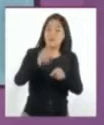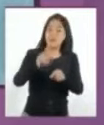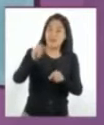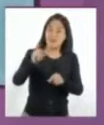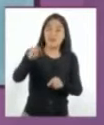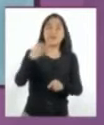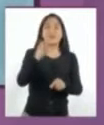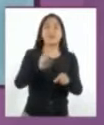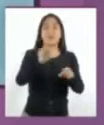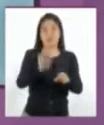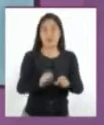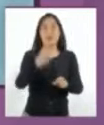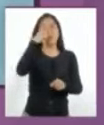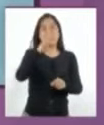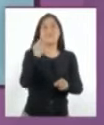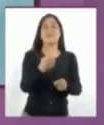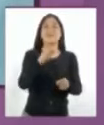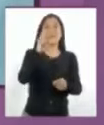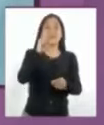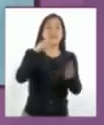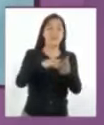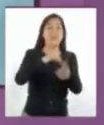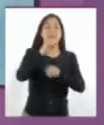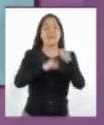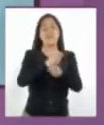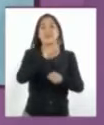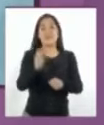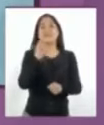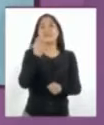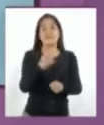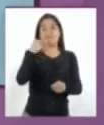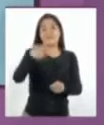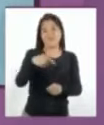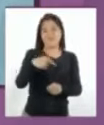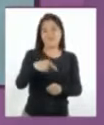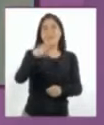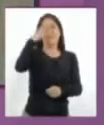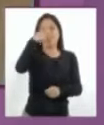más de 30.000 años a lo que hoy llamamos México.